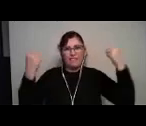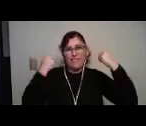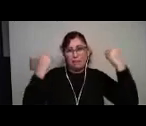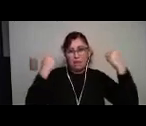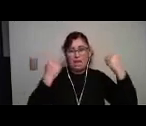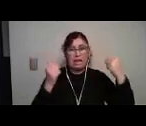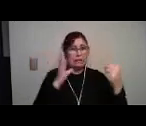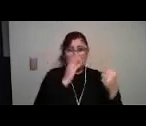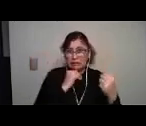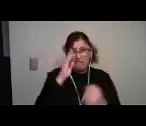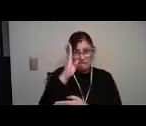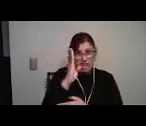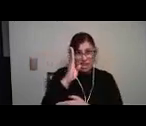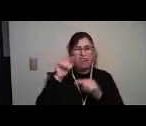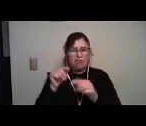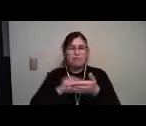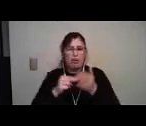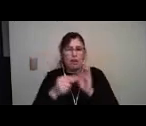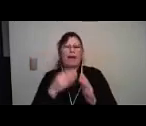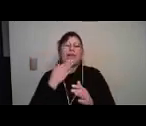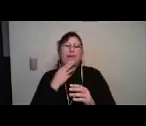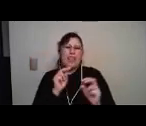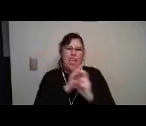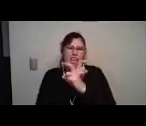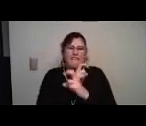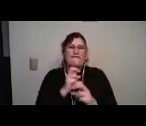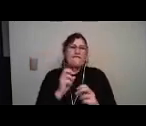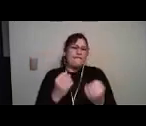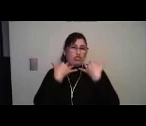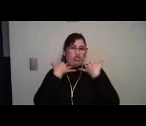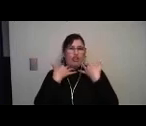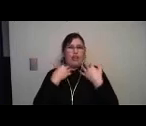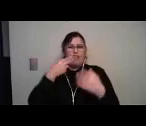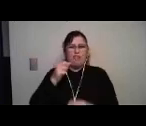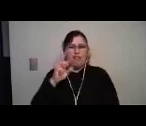B, infecciones por herpes, hepatitis C y el VIH, ¿cierto?